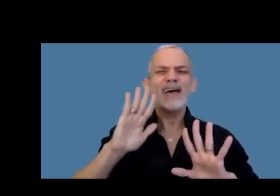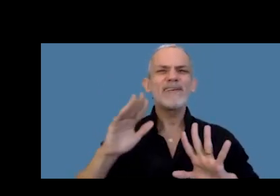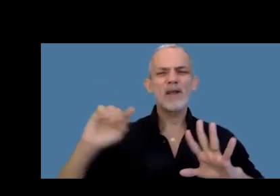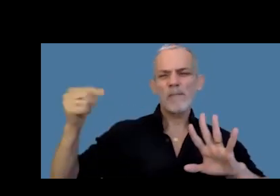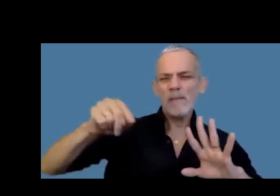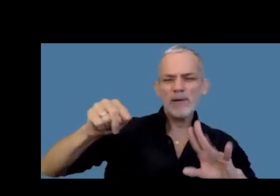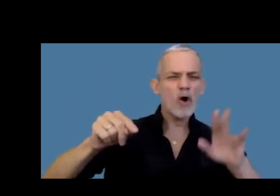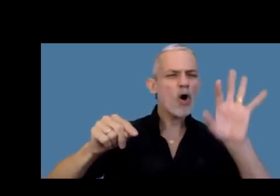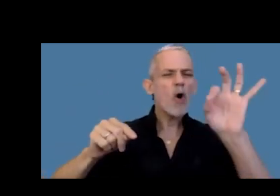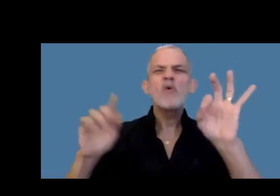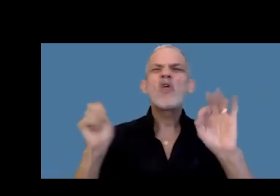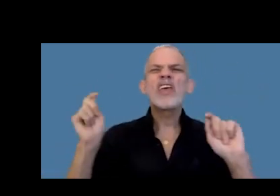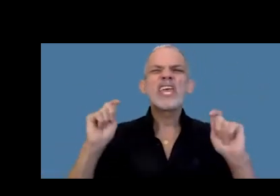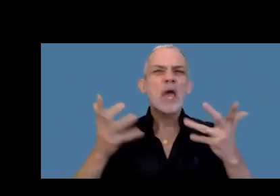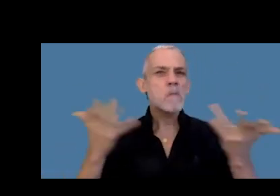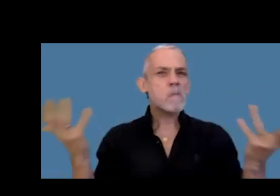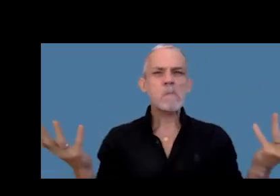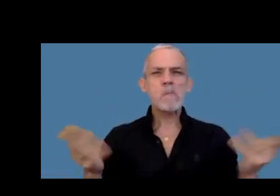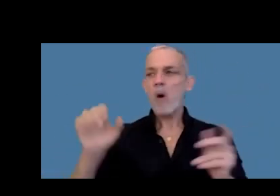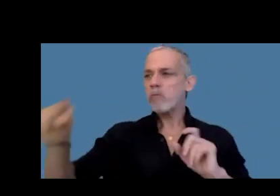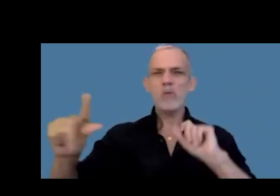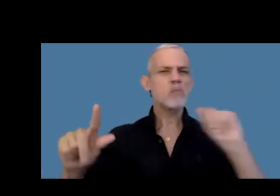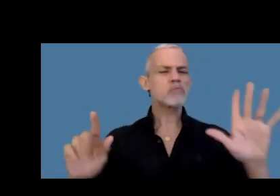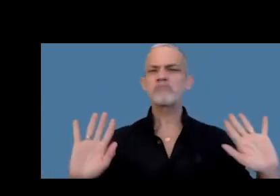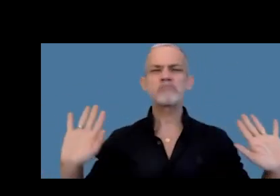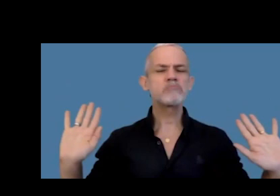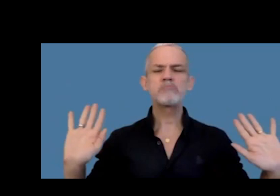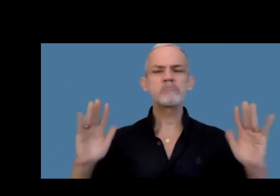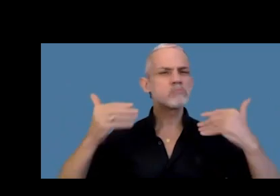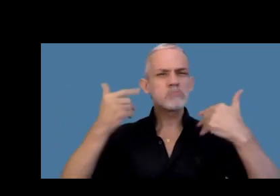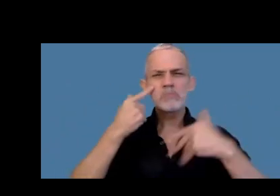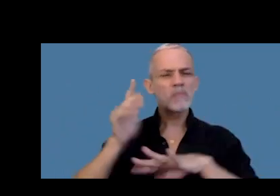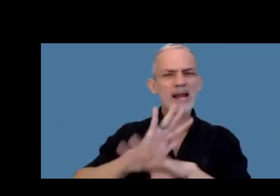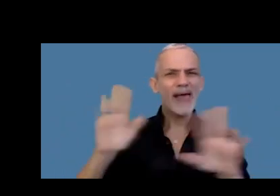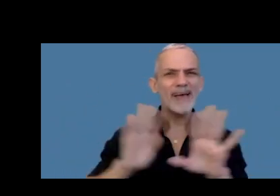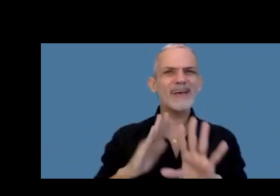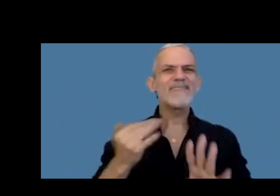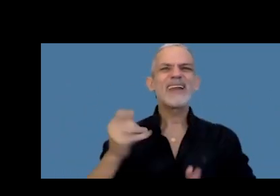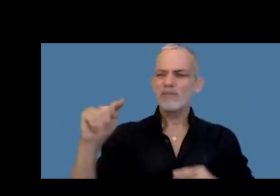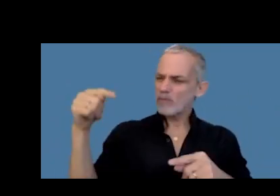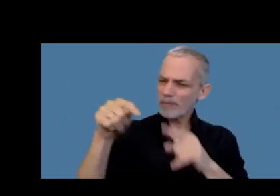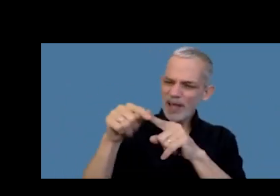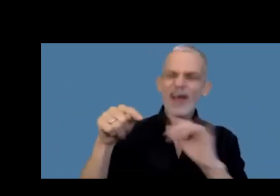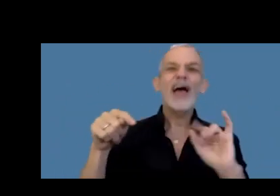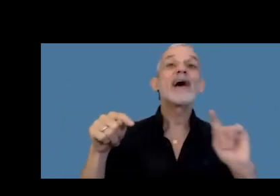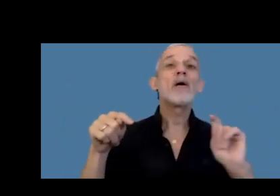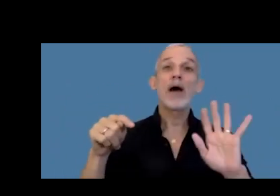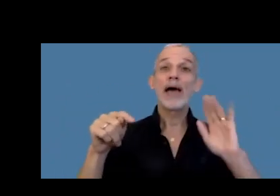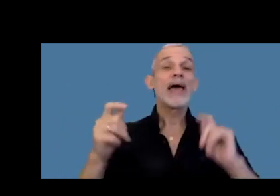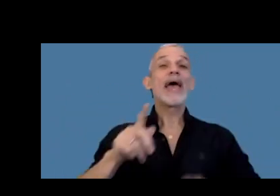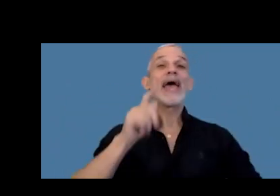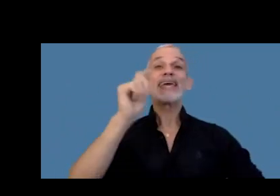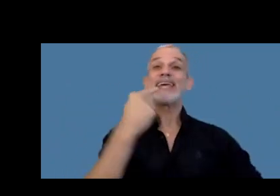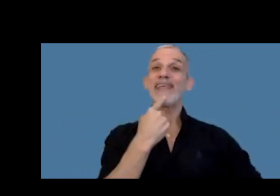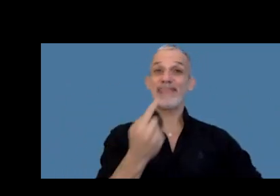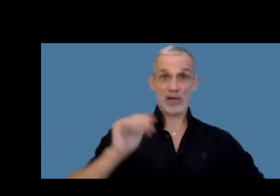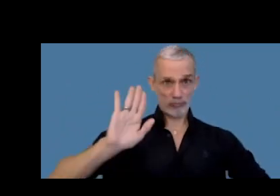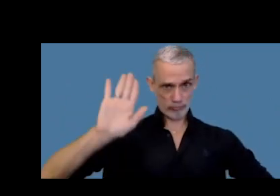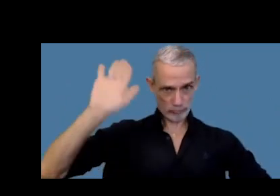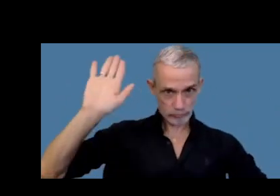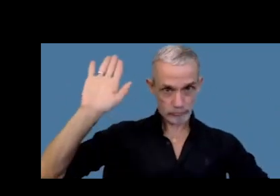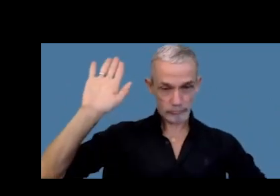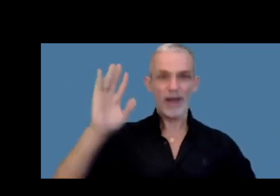importará qué material genético se utilice, sino quiénes dieron su consentimiento para